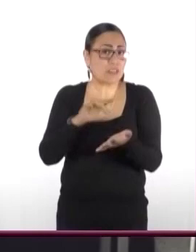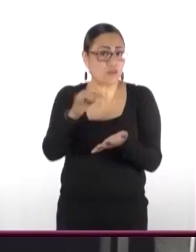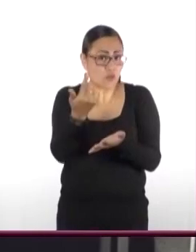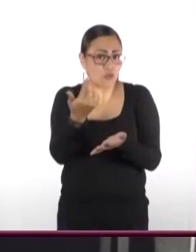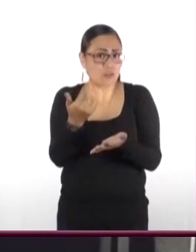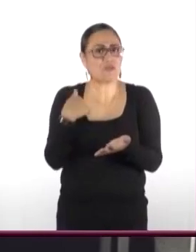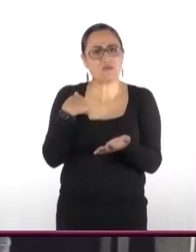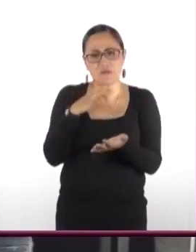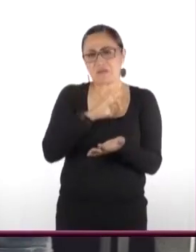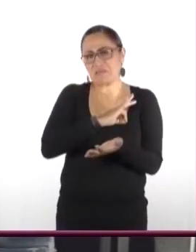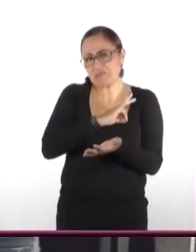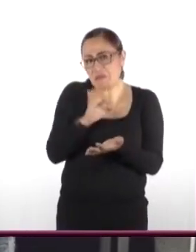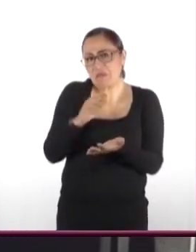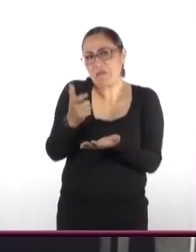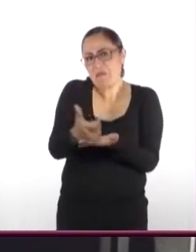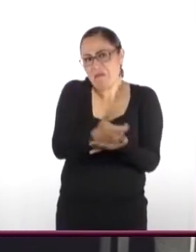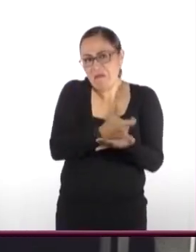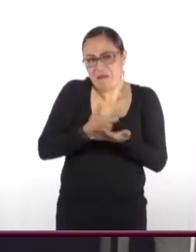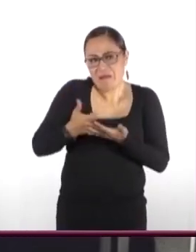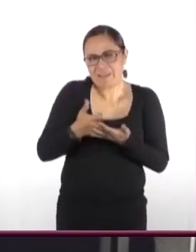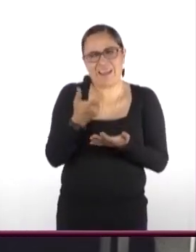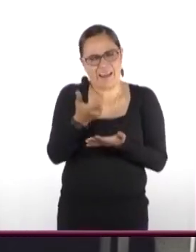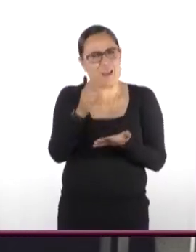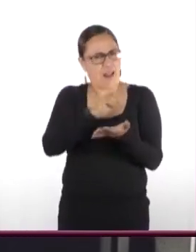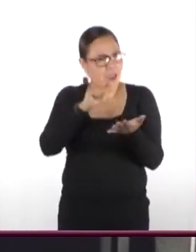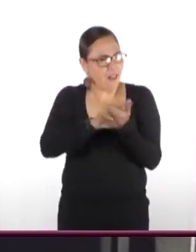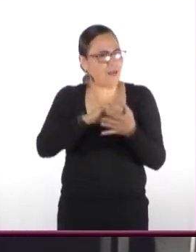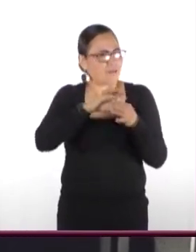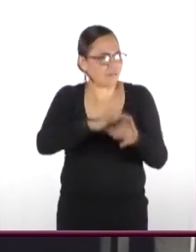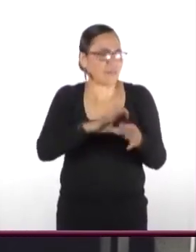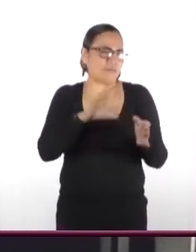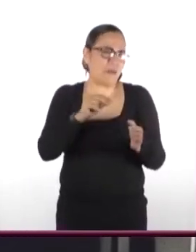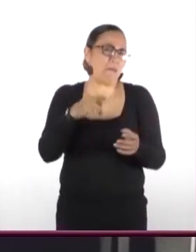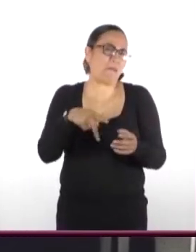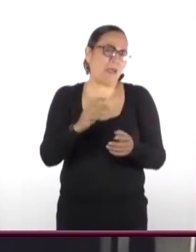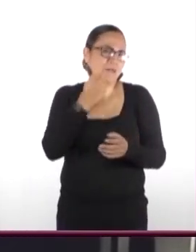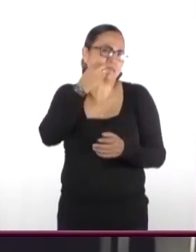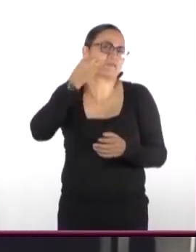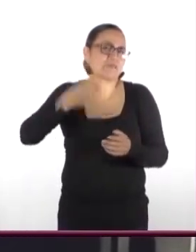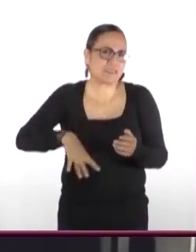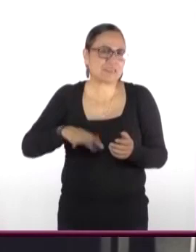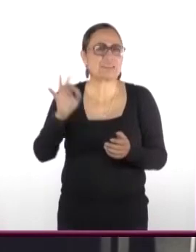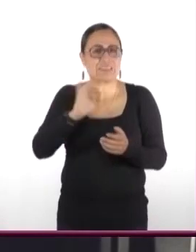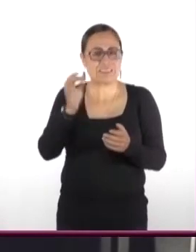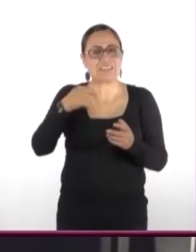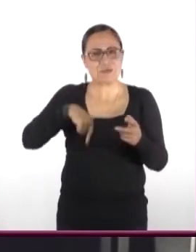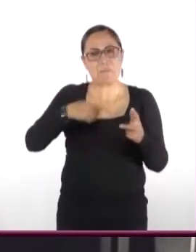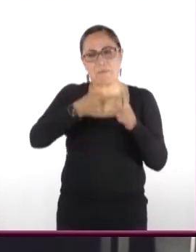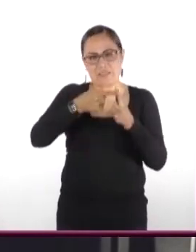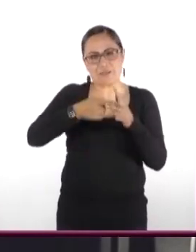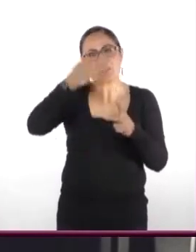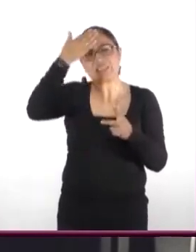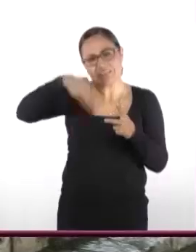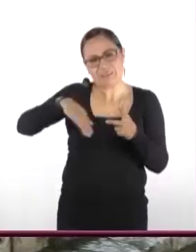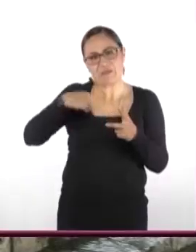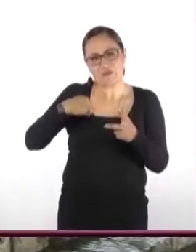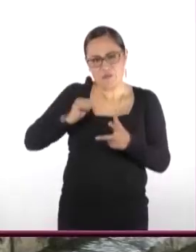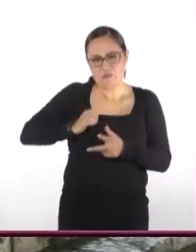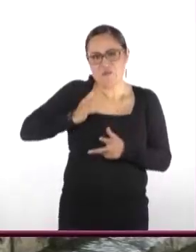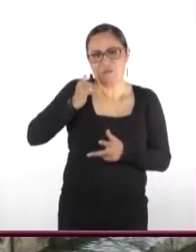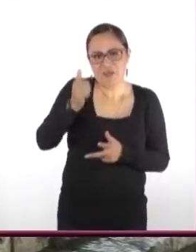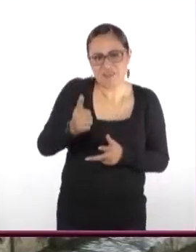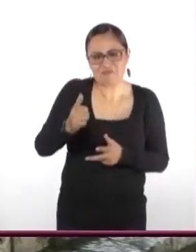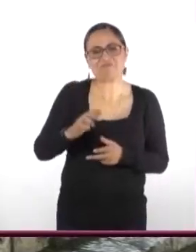de un dinerito. Oye, eso es medio ilegal, pero muy divertido. Bueno, que sirva de algo saber estas cosas de matemáticas, ¿no crees?